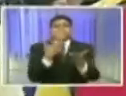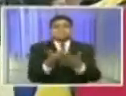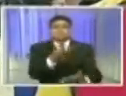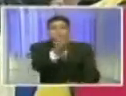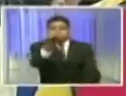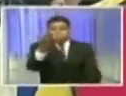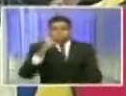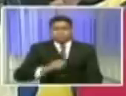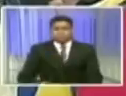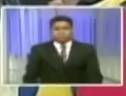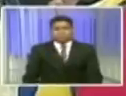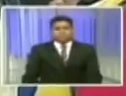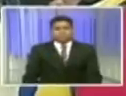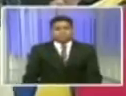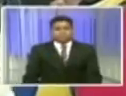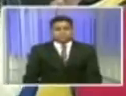ustedes,